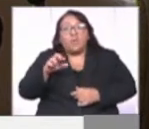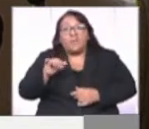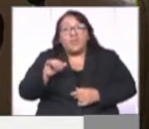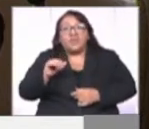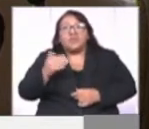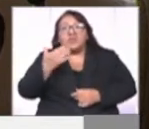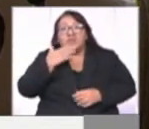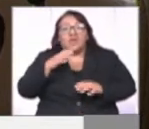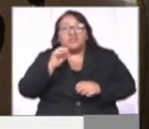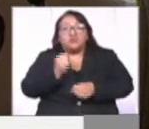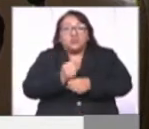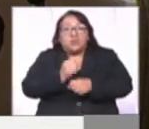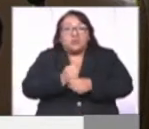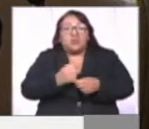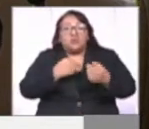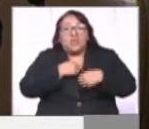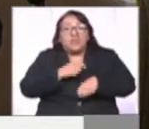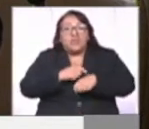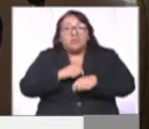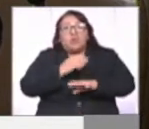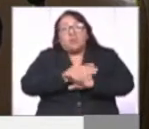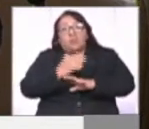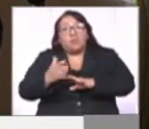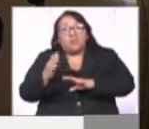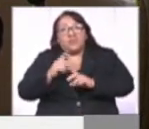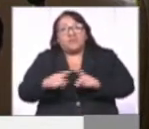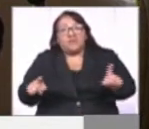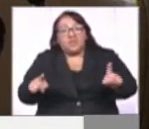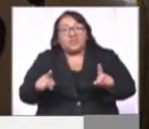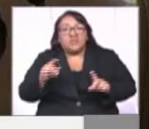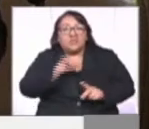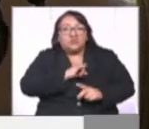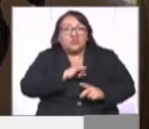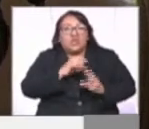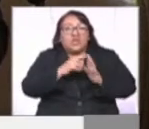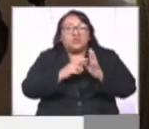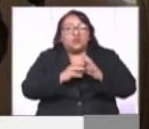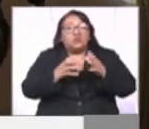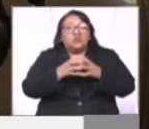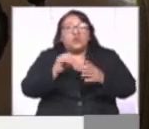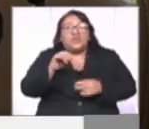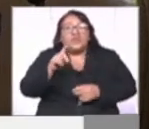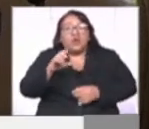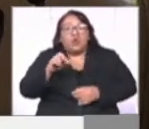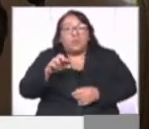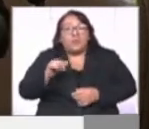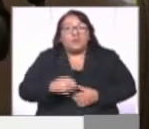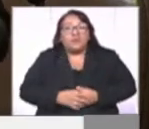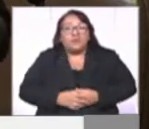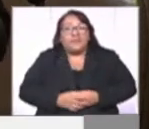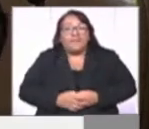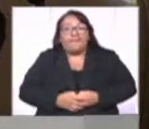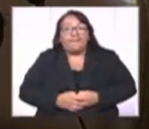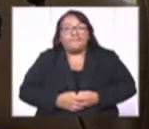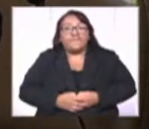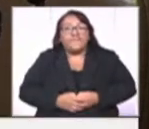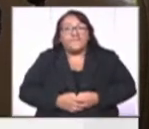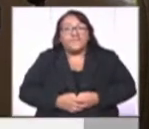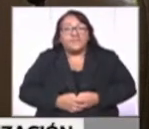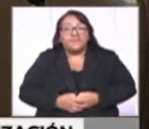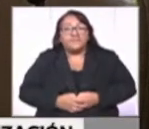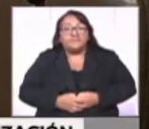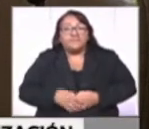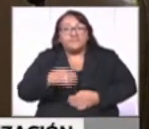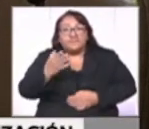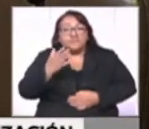desempeñen dicha función a tiempo parcial en los diferentes órganos resolutivos del INDICOPI. Solicito